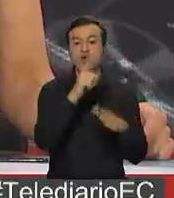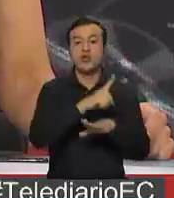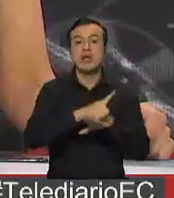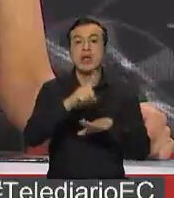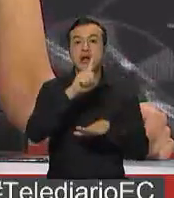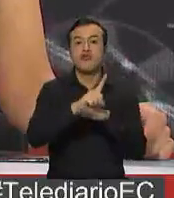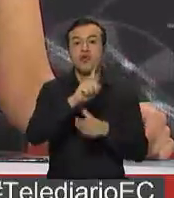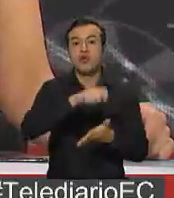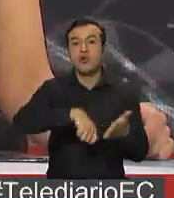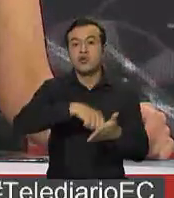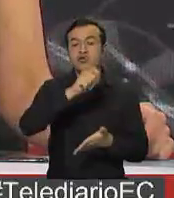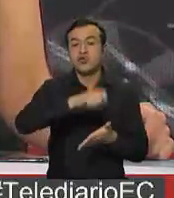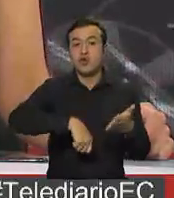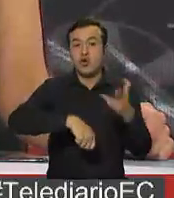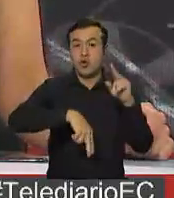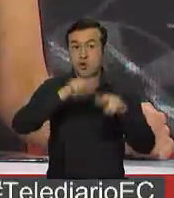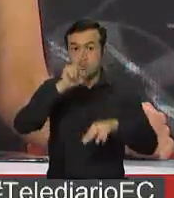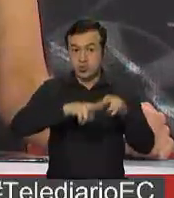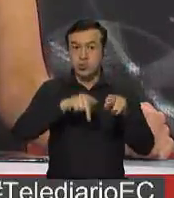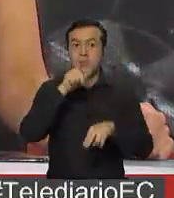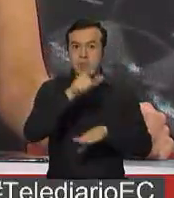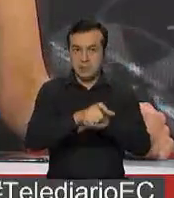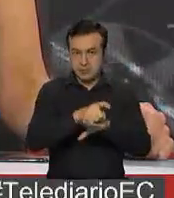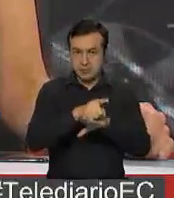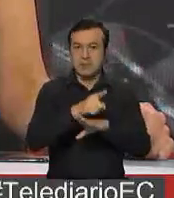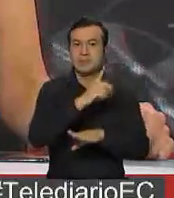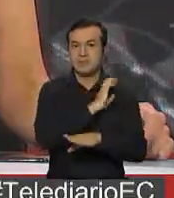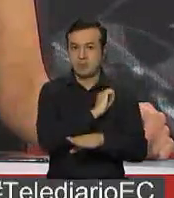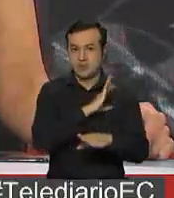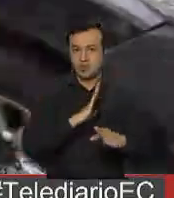Silva, contra quien también se dictó prisión preventiva.